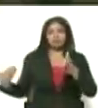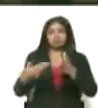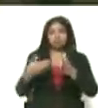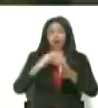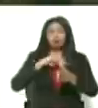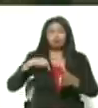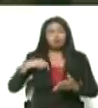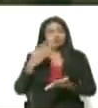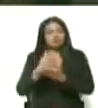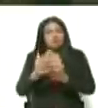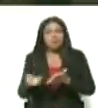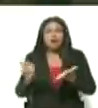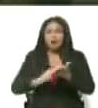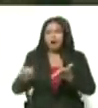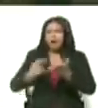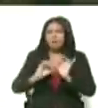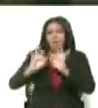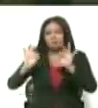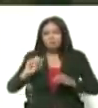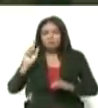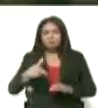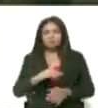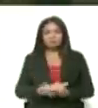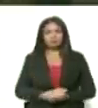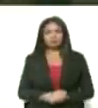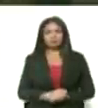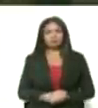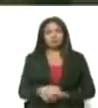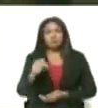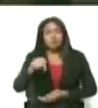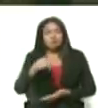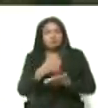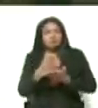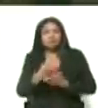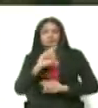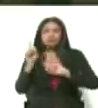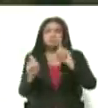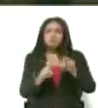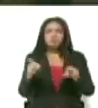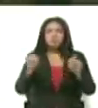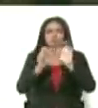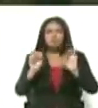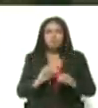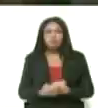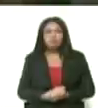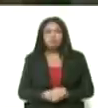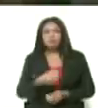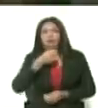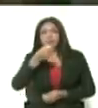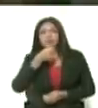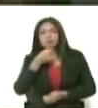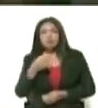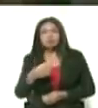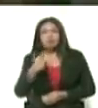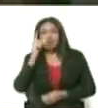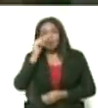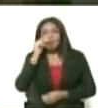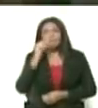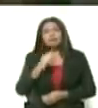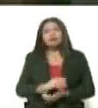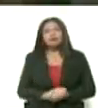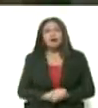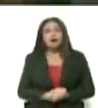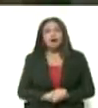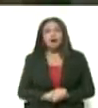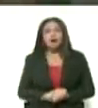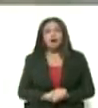República Bolivariana de Venezuela. Hoy, por cierto, le preguntaban en una entrevista al señor Trump qué